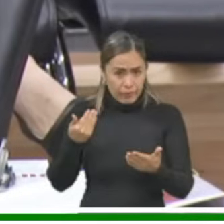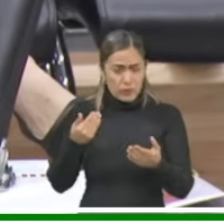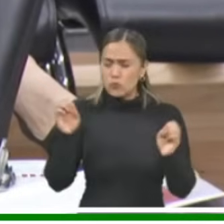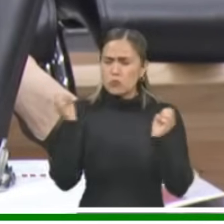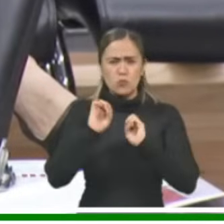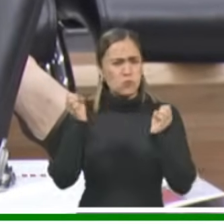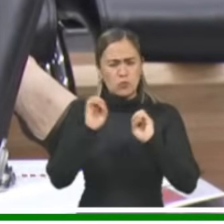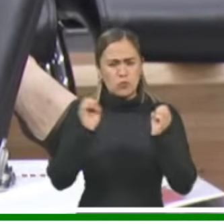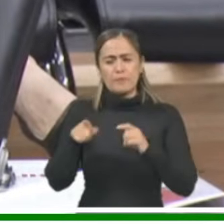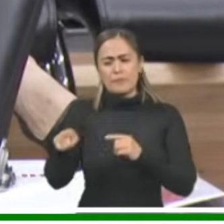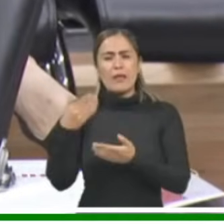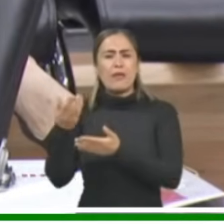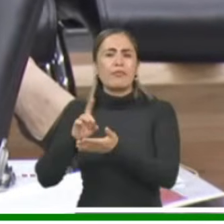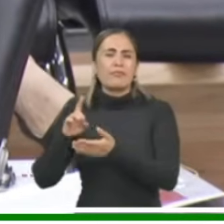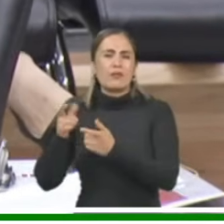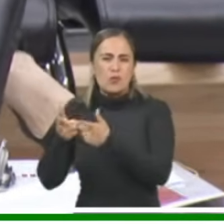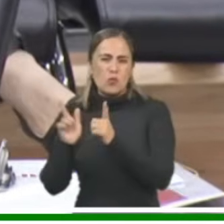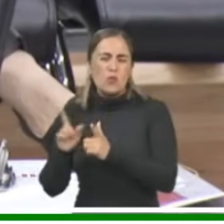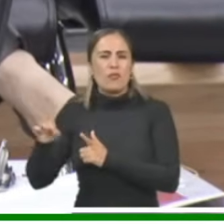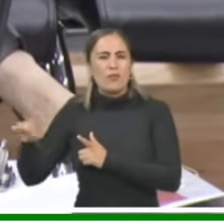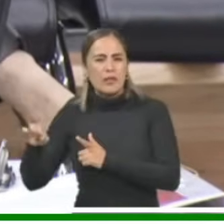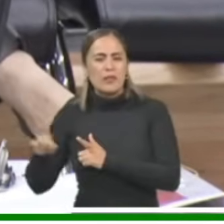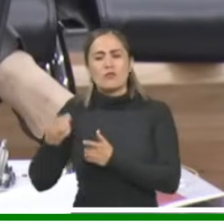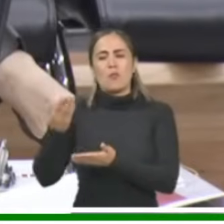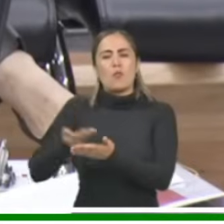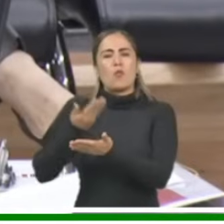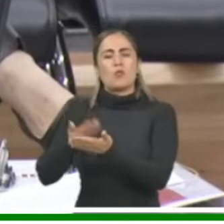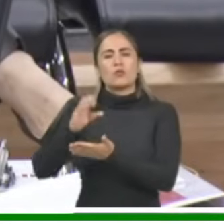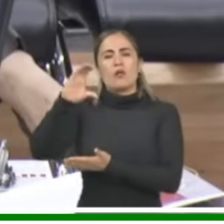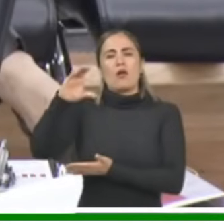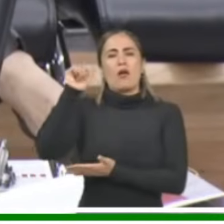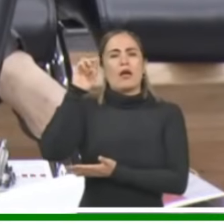O sea, la derecha propuso a Carlos Loret,